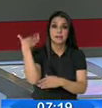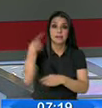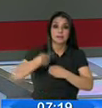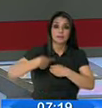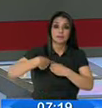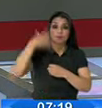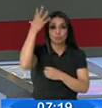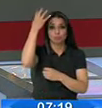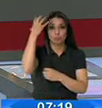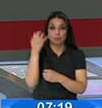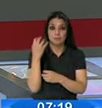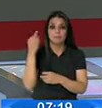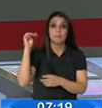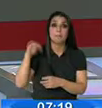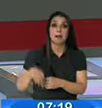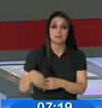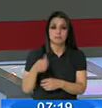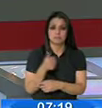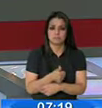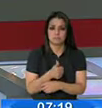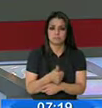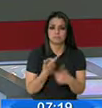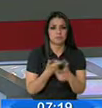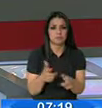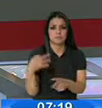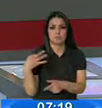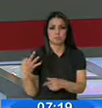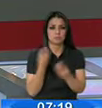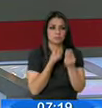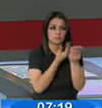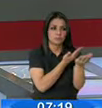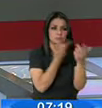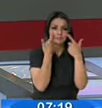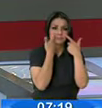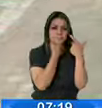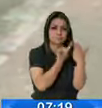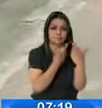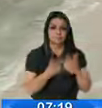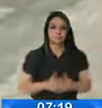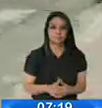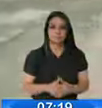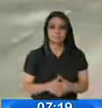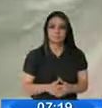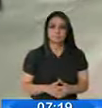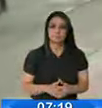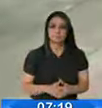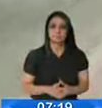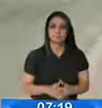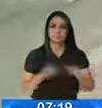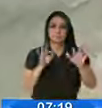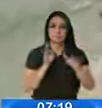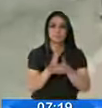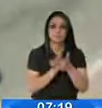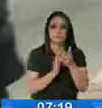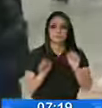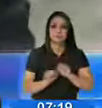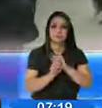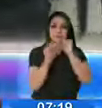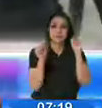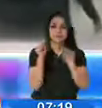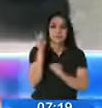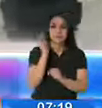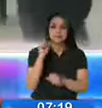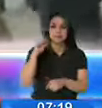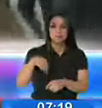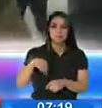Mauricio Roda, rindió este martes su versión libre y voluntaria. Cerca de las 8:30 de la mañana de este martes,